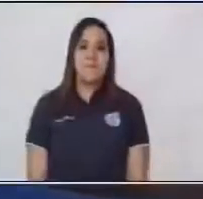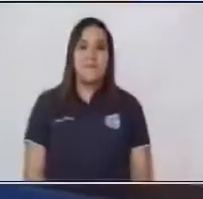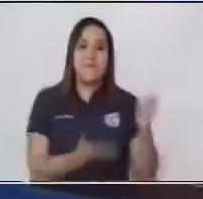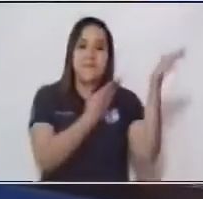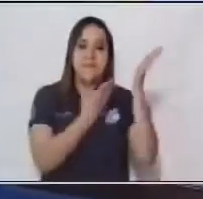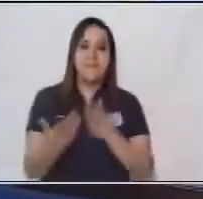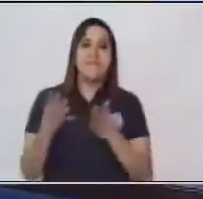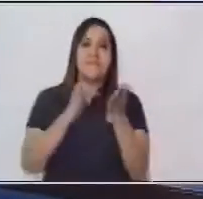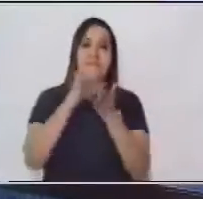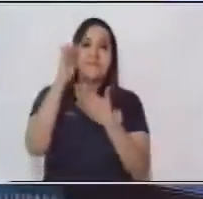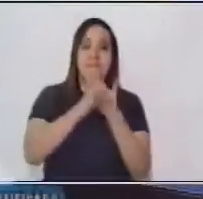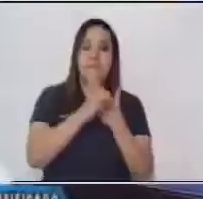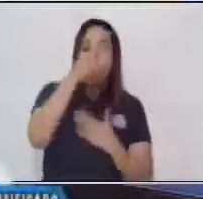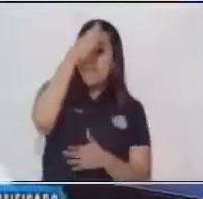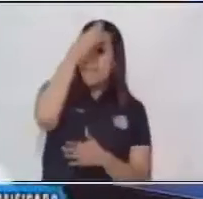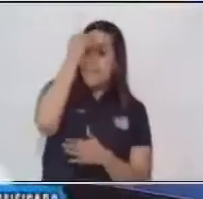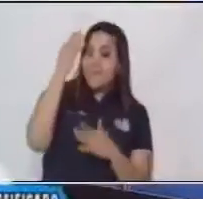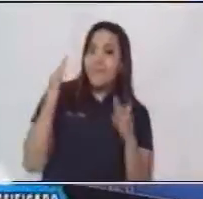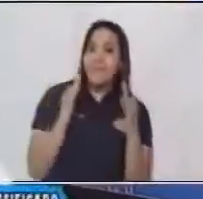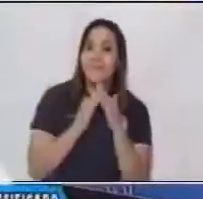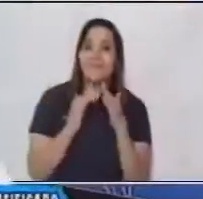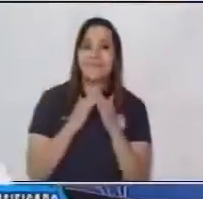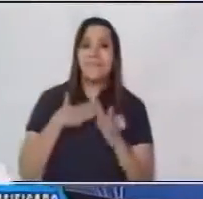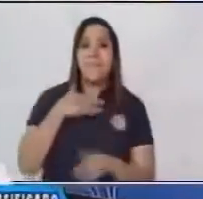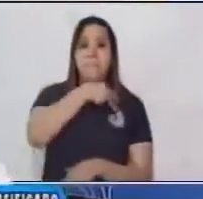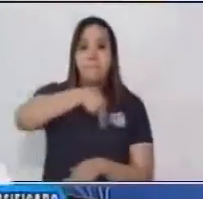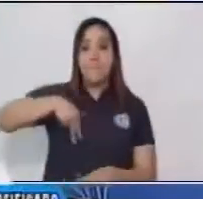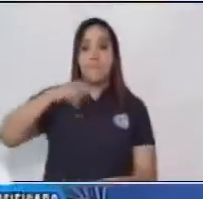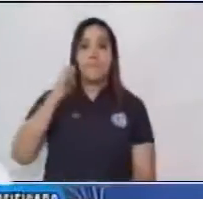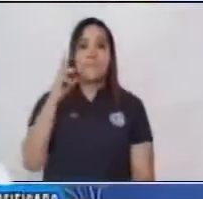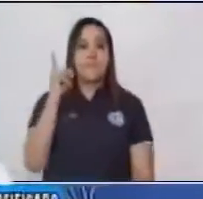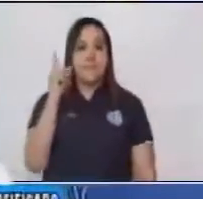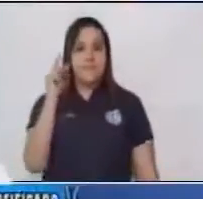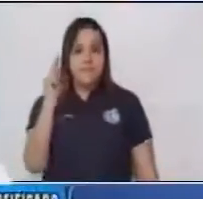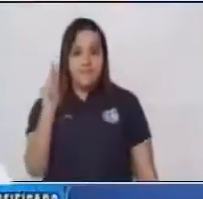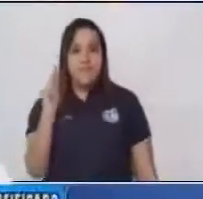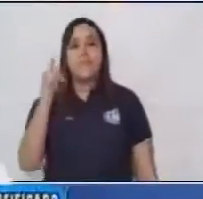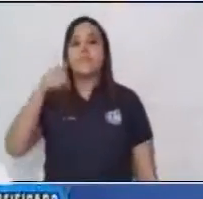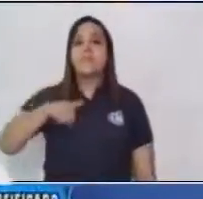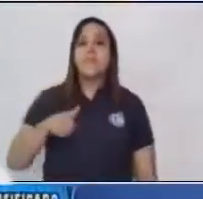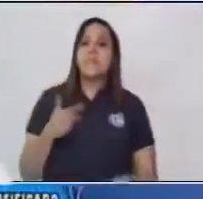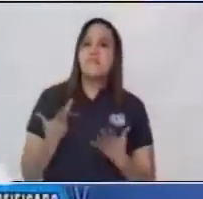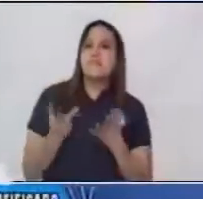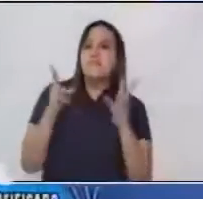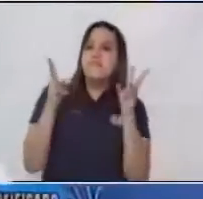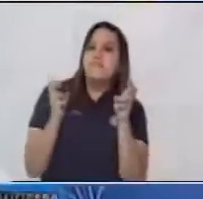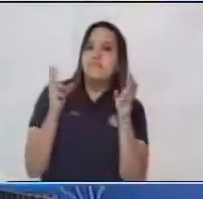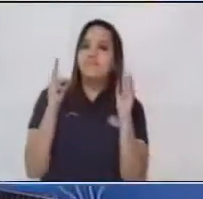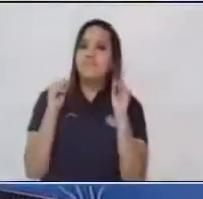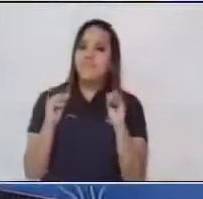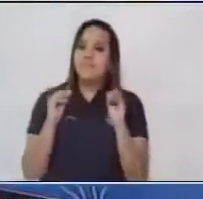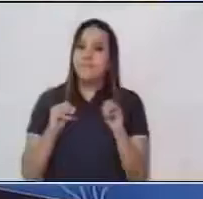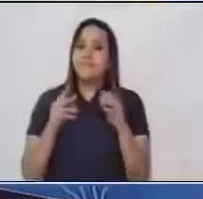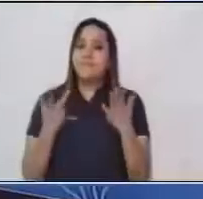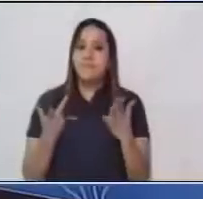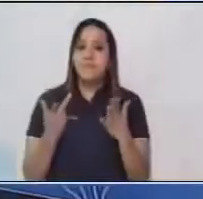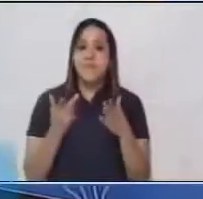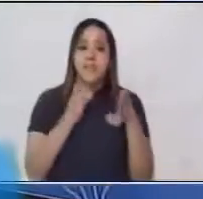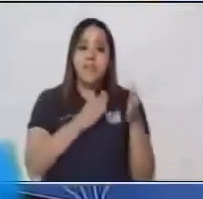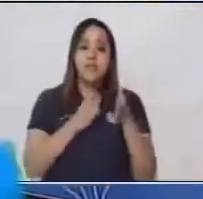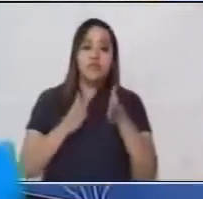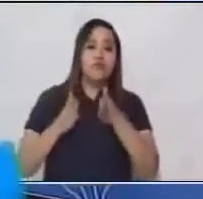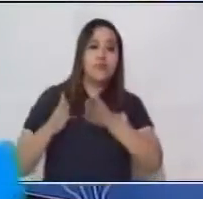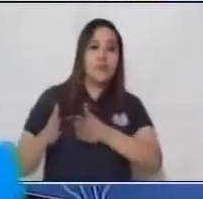Bienvenida a este espacio educativo Aprendo en Casa. Soy Edinova y en esta oportunidad desarrollaremos el tema